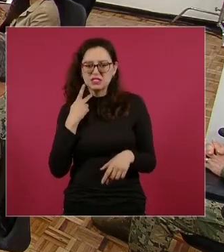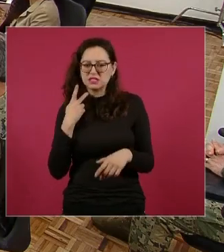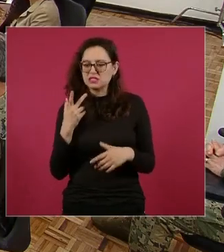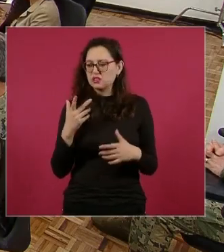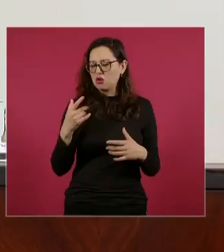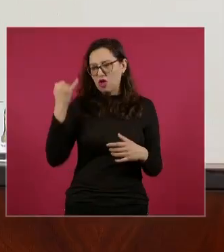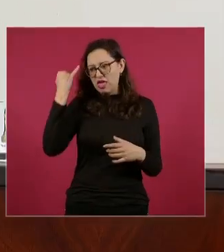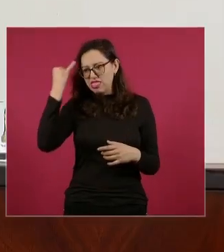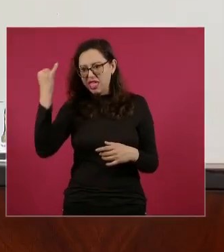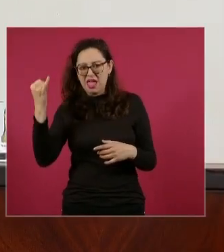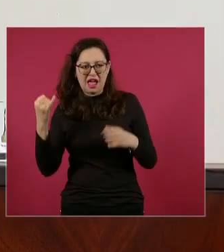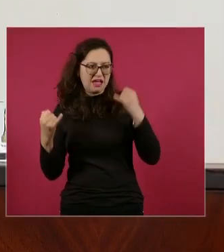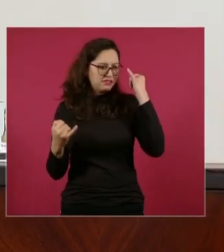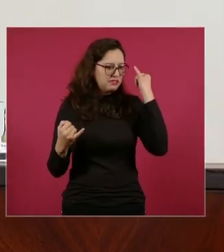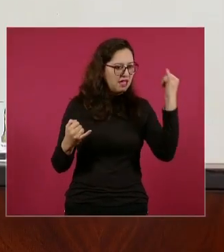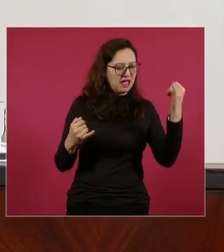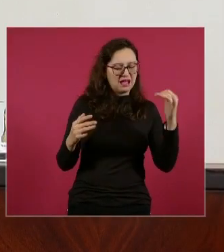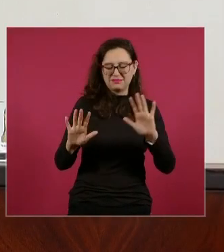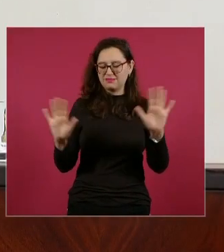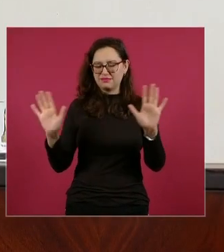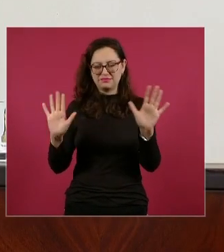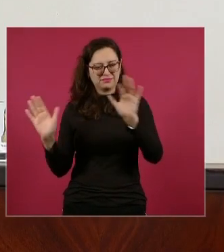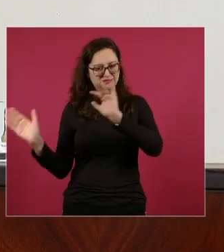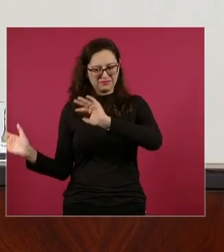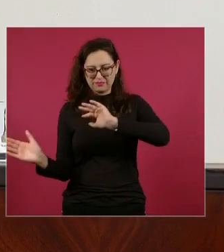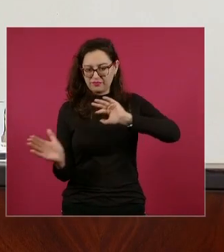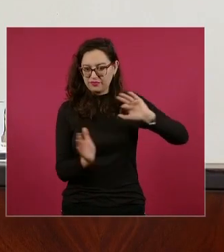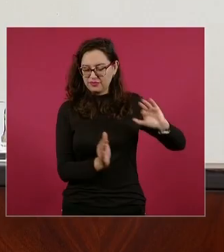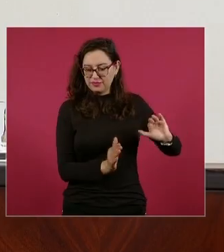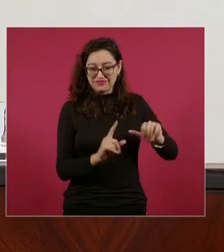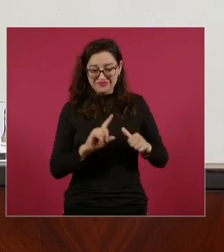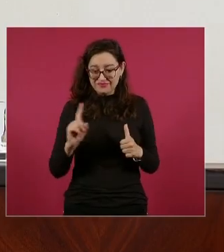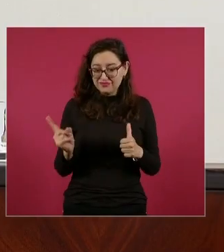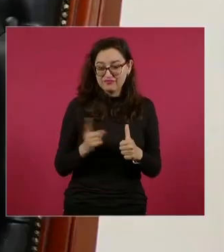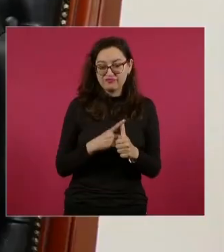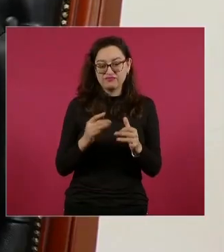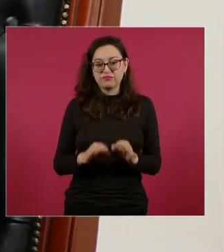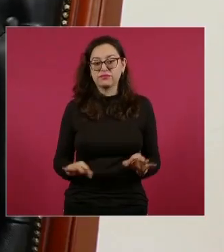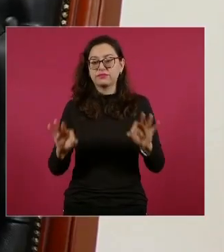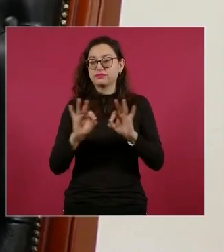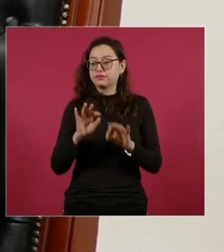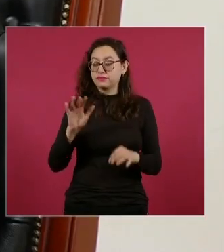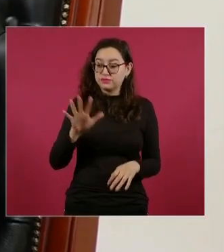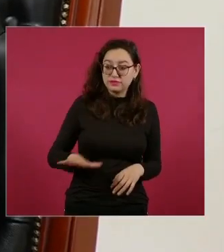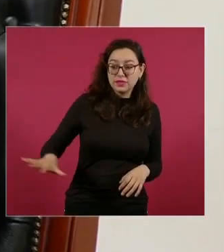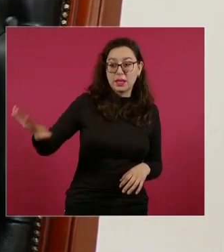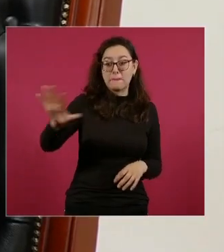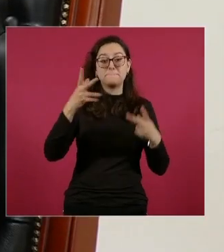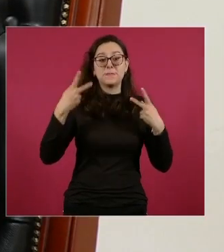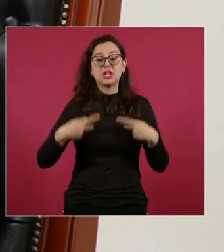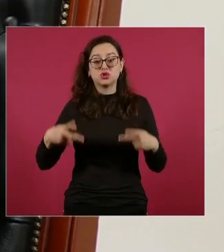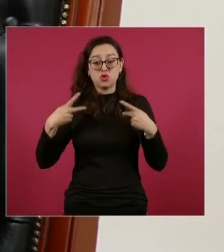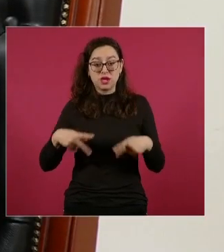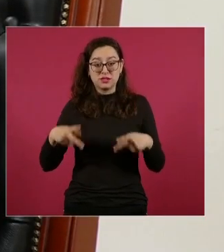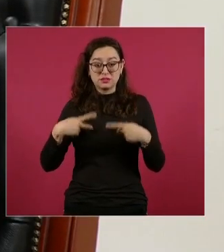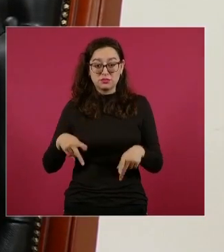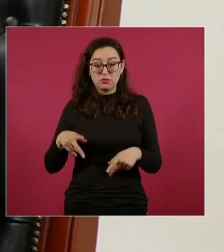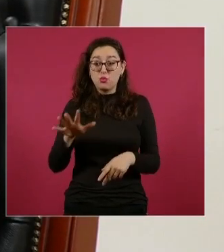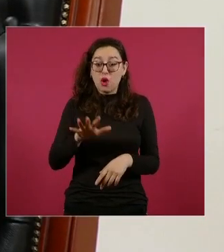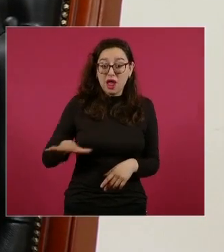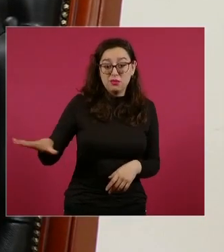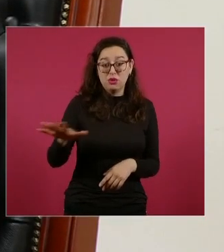políticas, ideológicas, poniendo por delante el interés del pueblo de